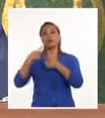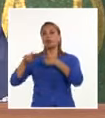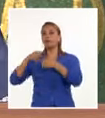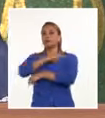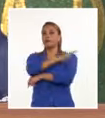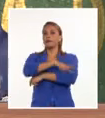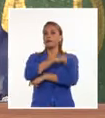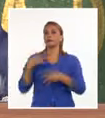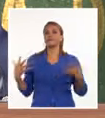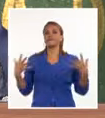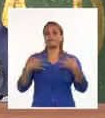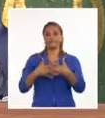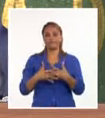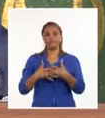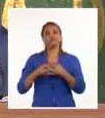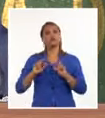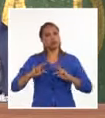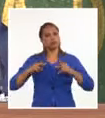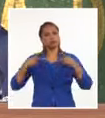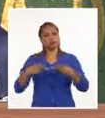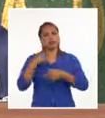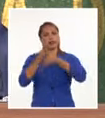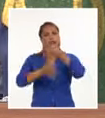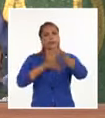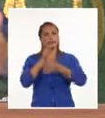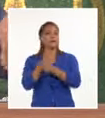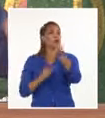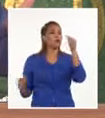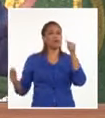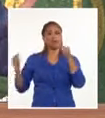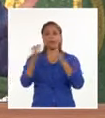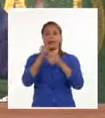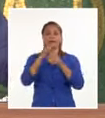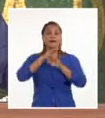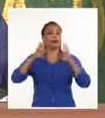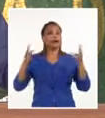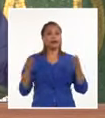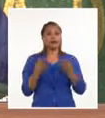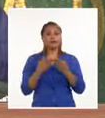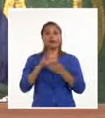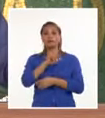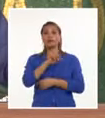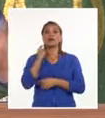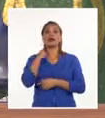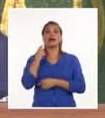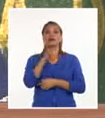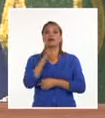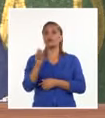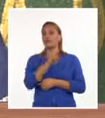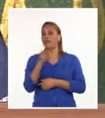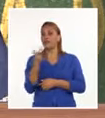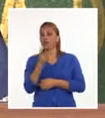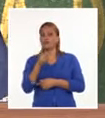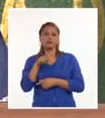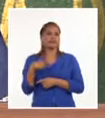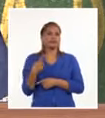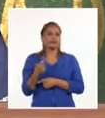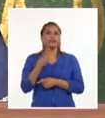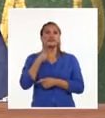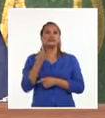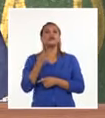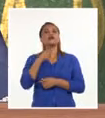alianza. Entonces, reitero, una de las prioridades para la gestión 2022 es el tema que